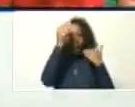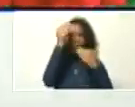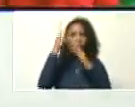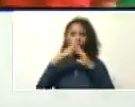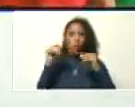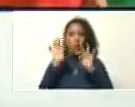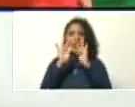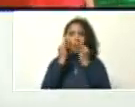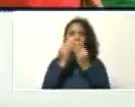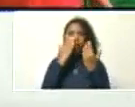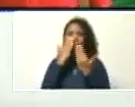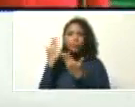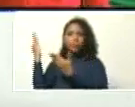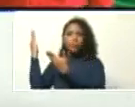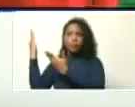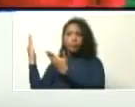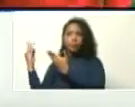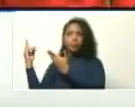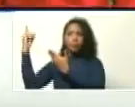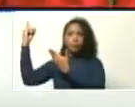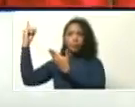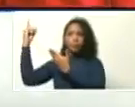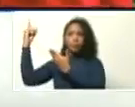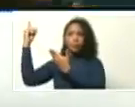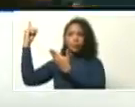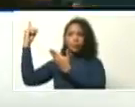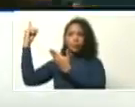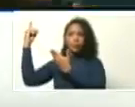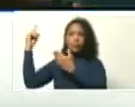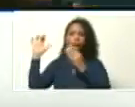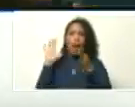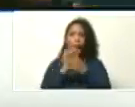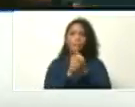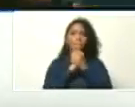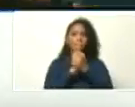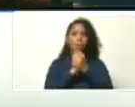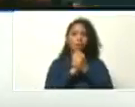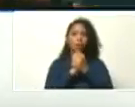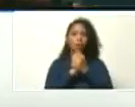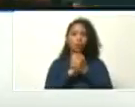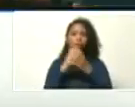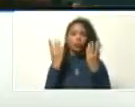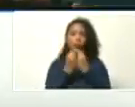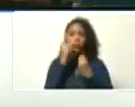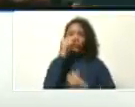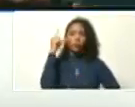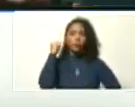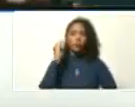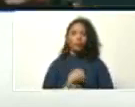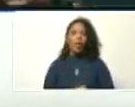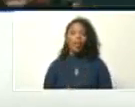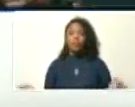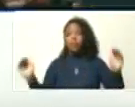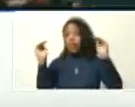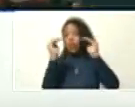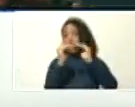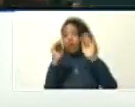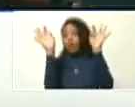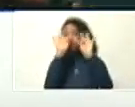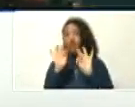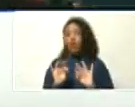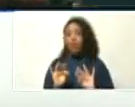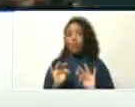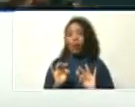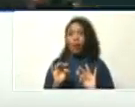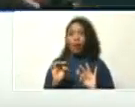sus familiares, a sus hijos, a sus compañeros, a sus compañeras. Igualmente, bueno, Ernesto